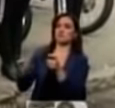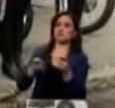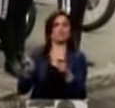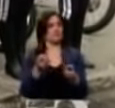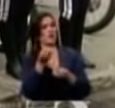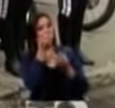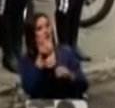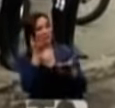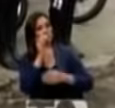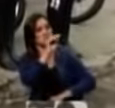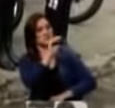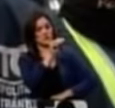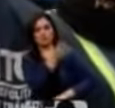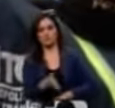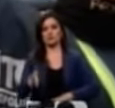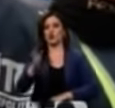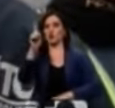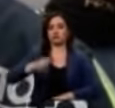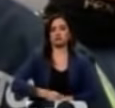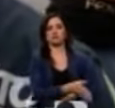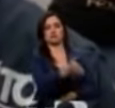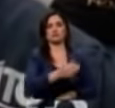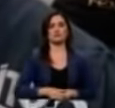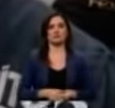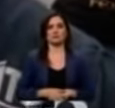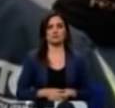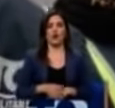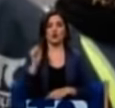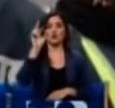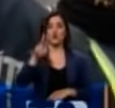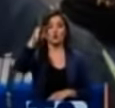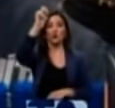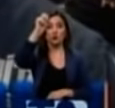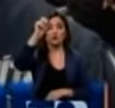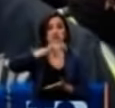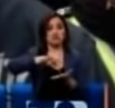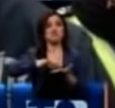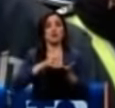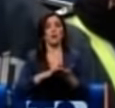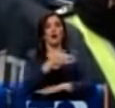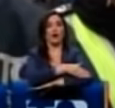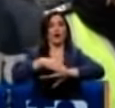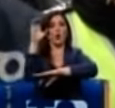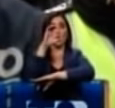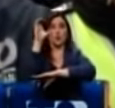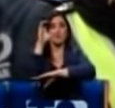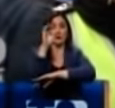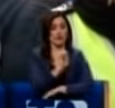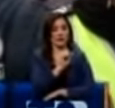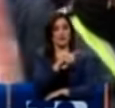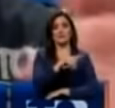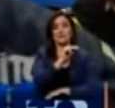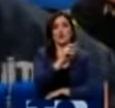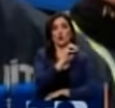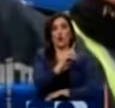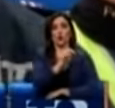darán información sobre los desvíos. Los vehículos que circulan desde el sur hacia el norte de la ciudad podrán venir por la Gran Colombia, tomar la Miguel Espinosa y la